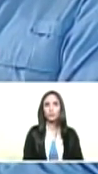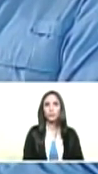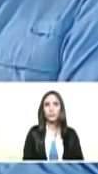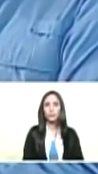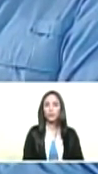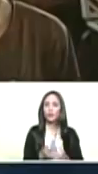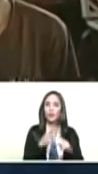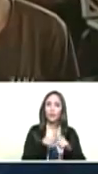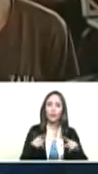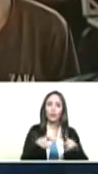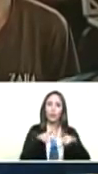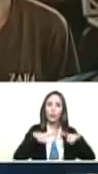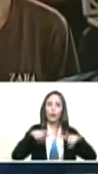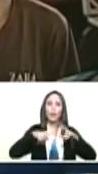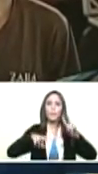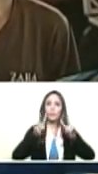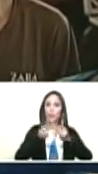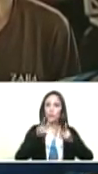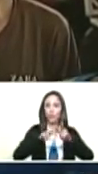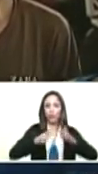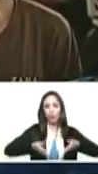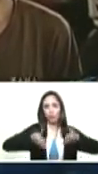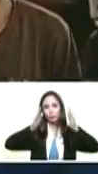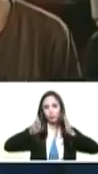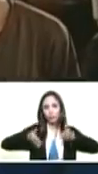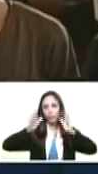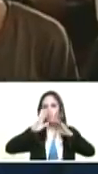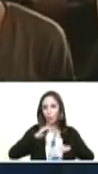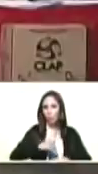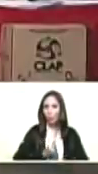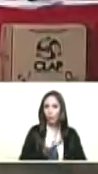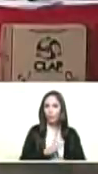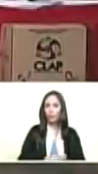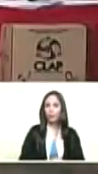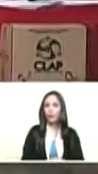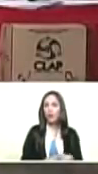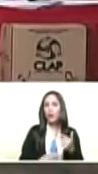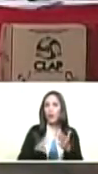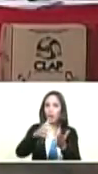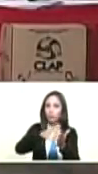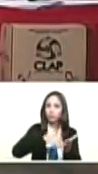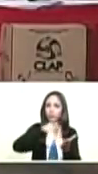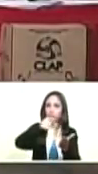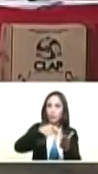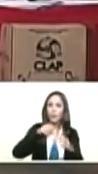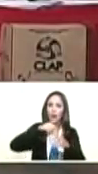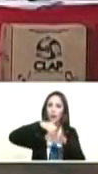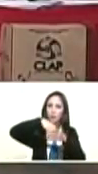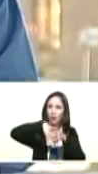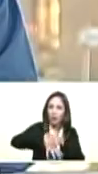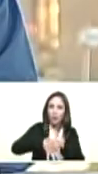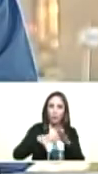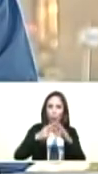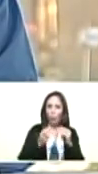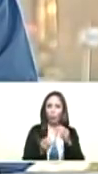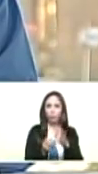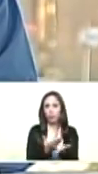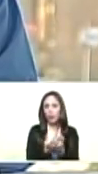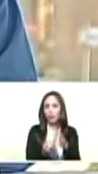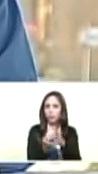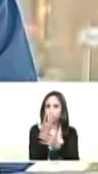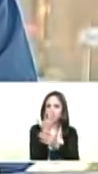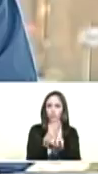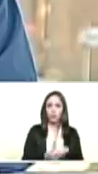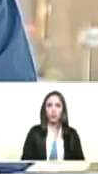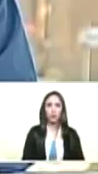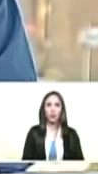urbanismos de la Gran Misión Vivienda Venezuela, para en estos espacios cultivar ampliamente proteína